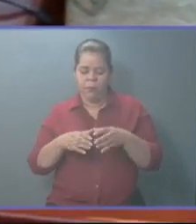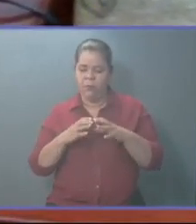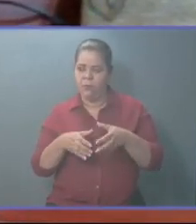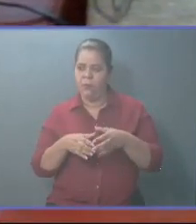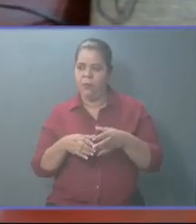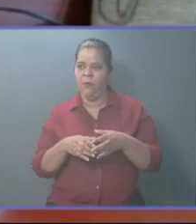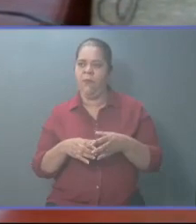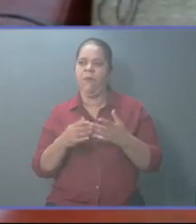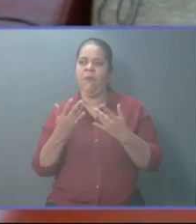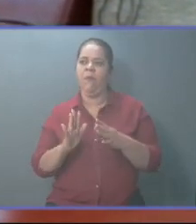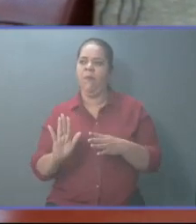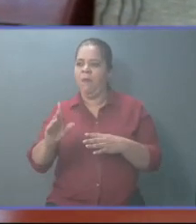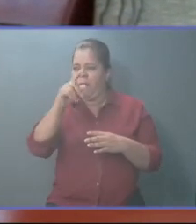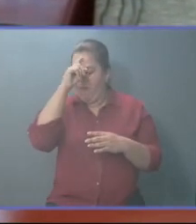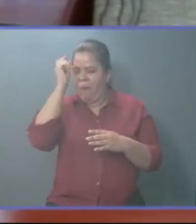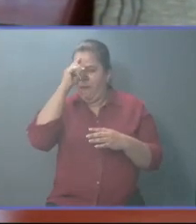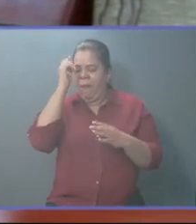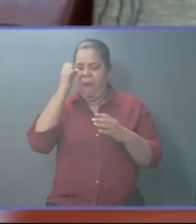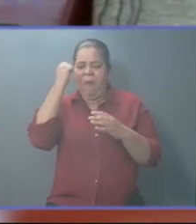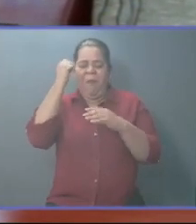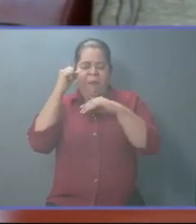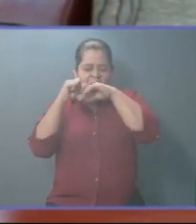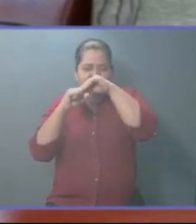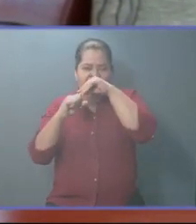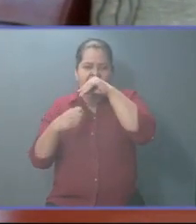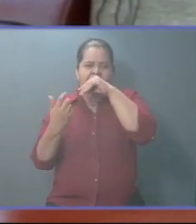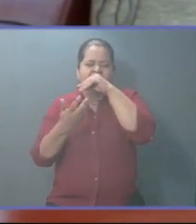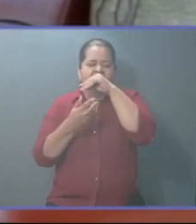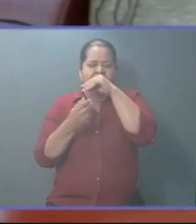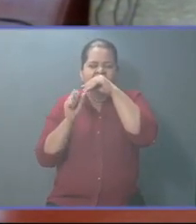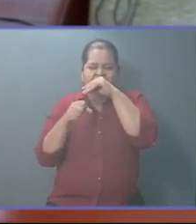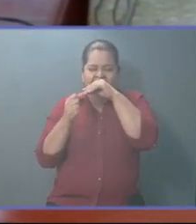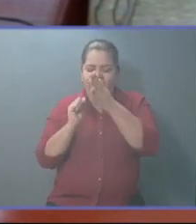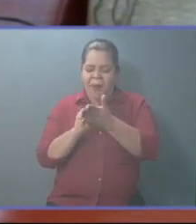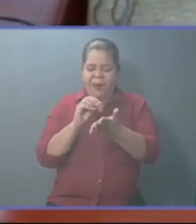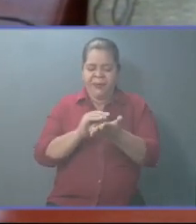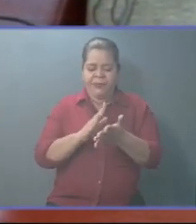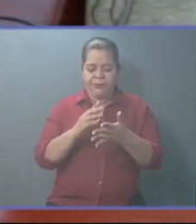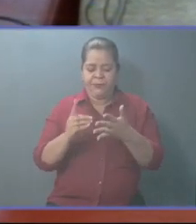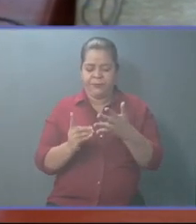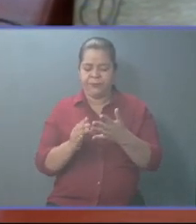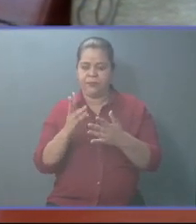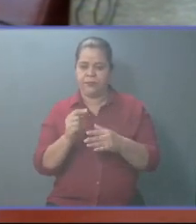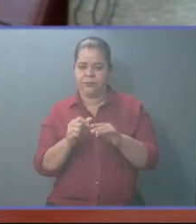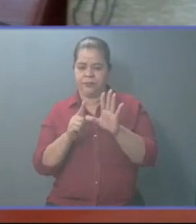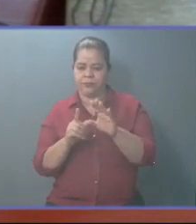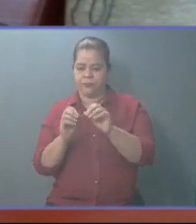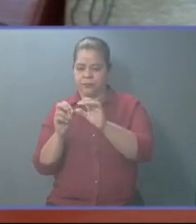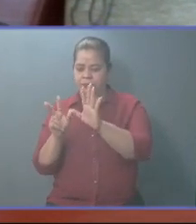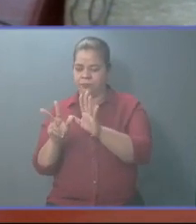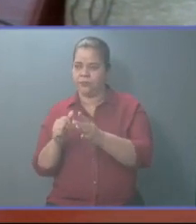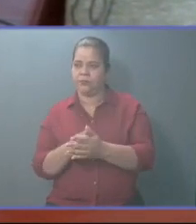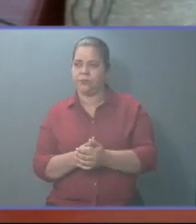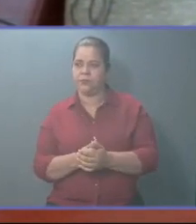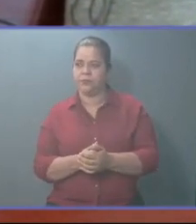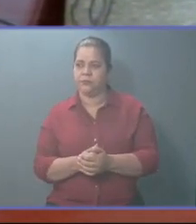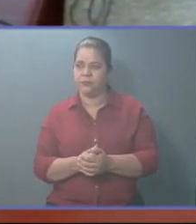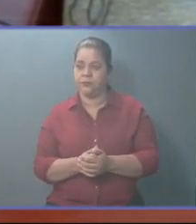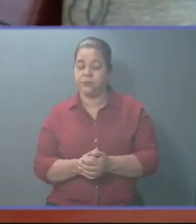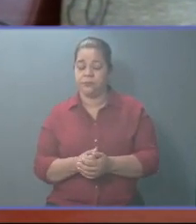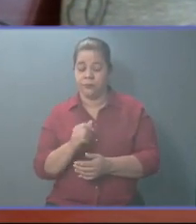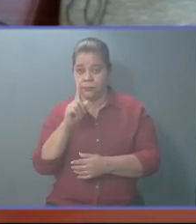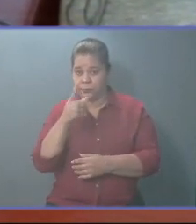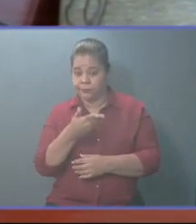que tiene una tarea muy fundamental consignada en el decreto 608. Un